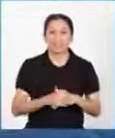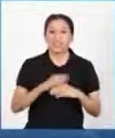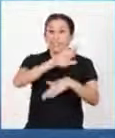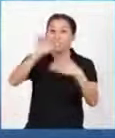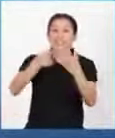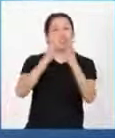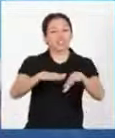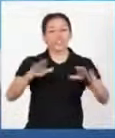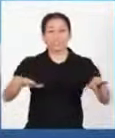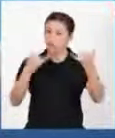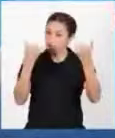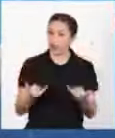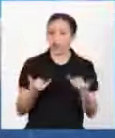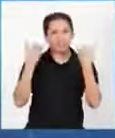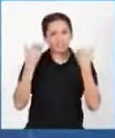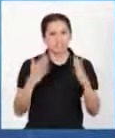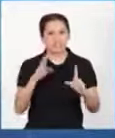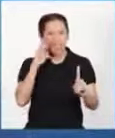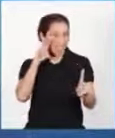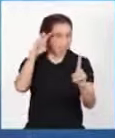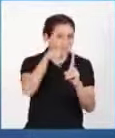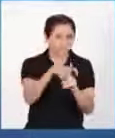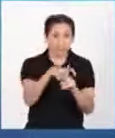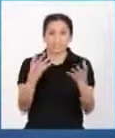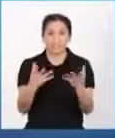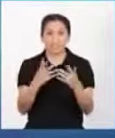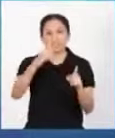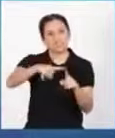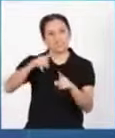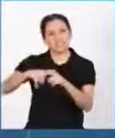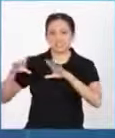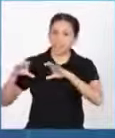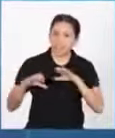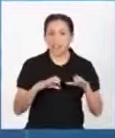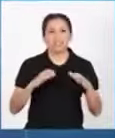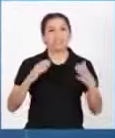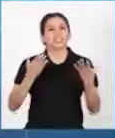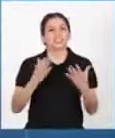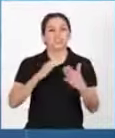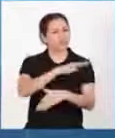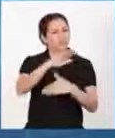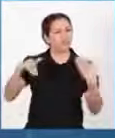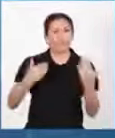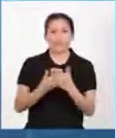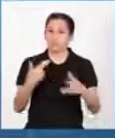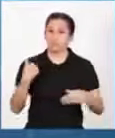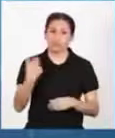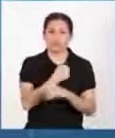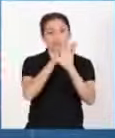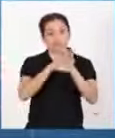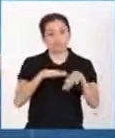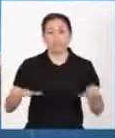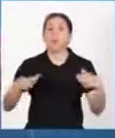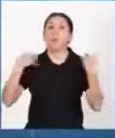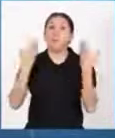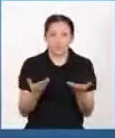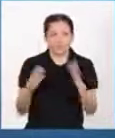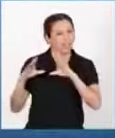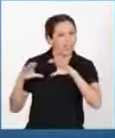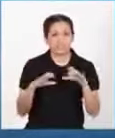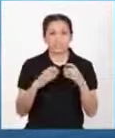¡Niñas y niños! Hoy hemos identificado las acciones que todas y